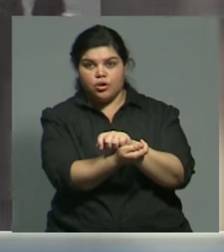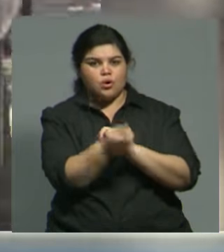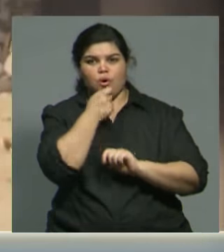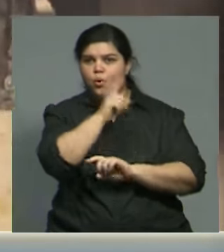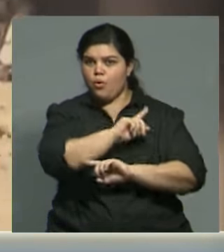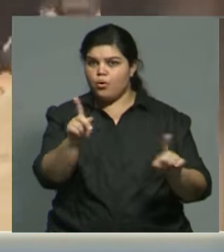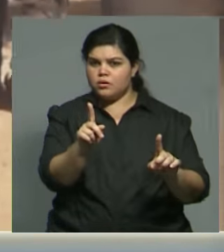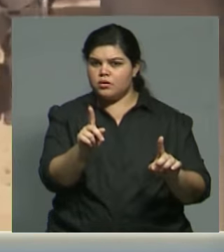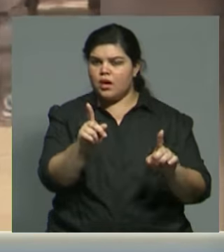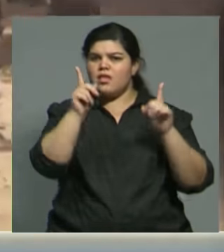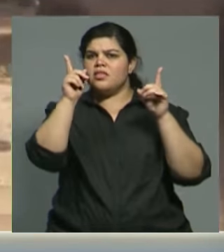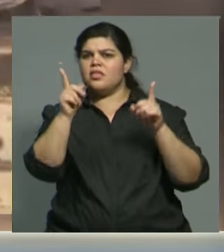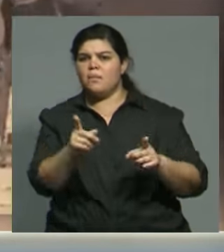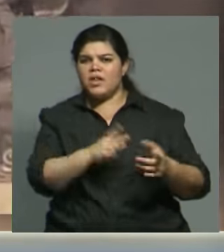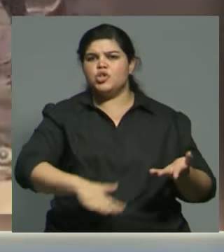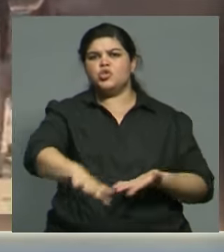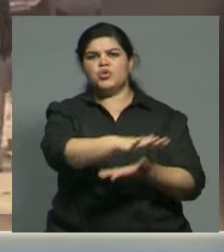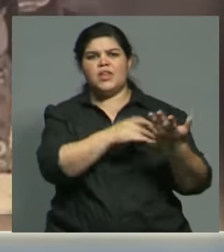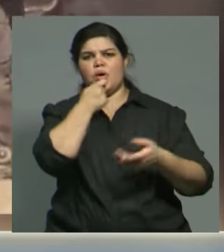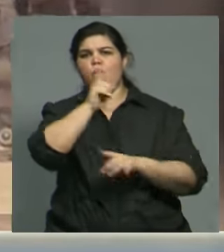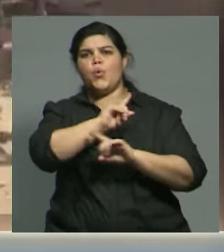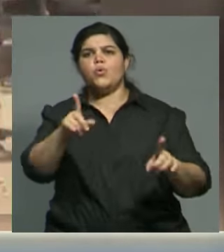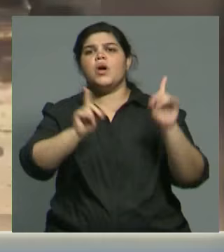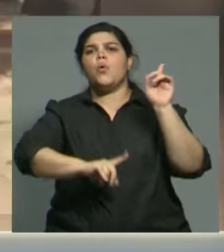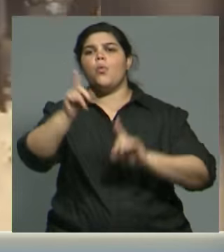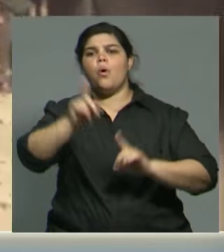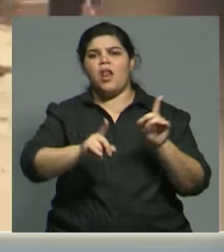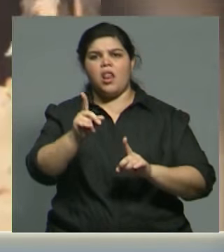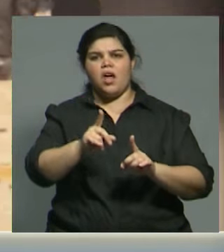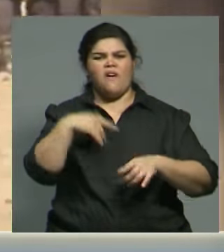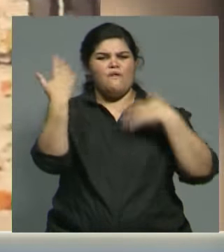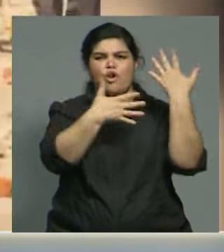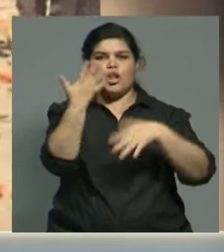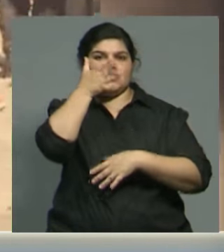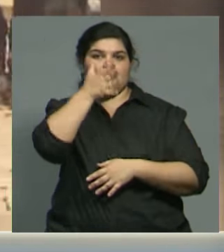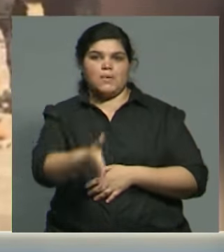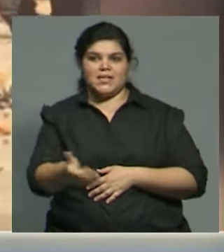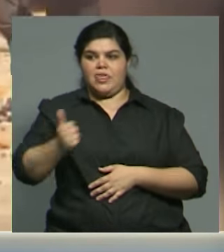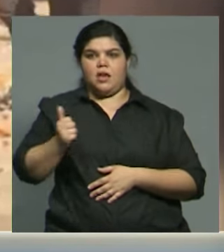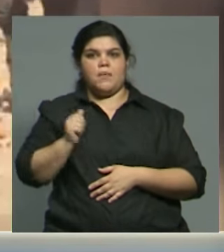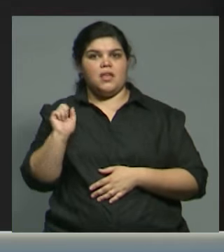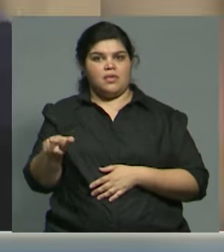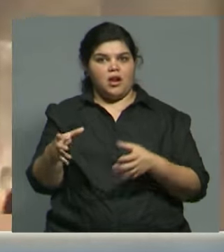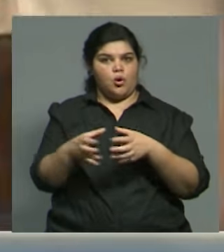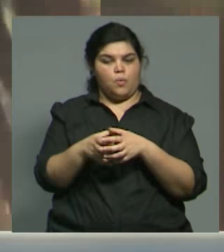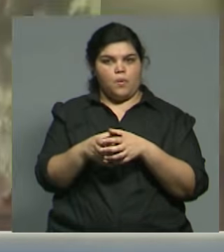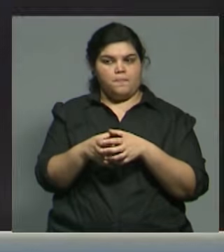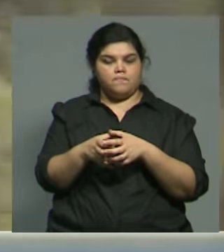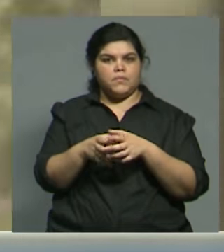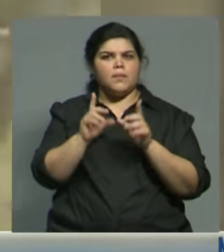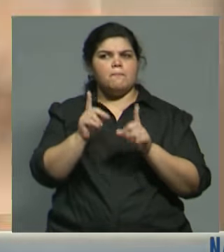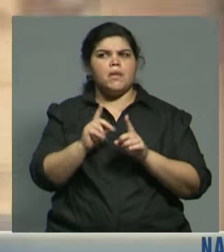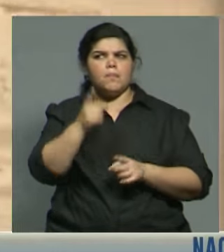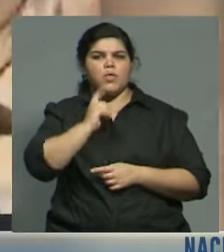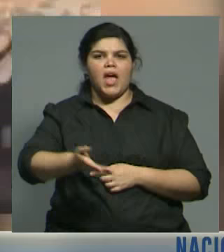también había un descontento muy grande respecto al procedimiento de violencia institucional llevado adelante. No obstante, a lo largo del día de ayer y sobre